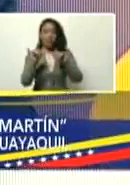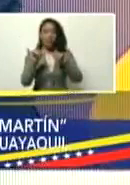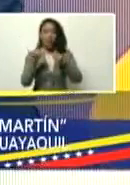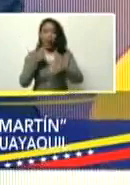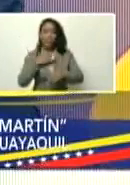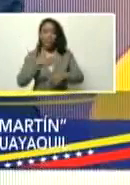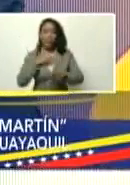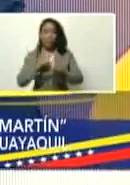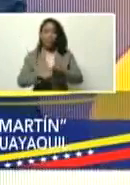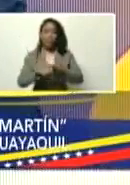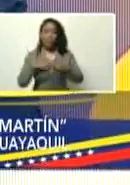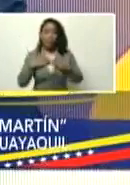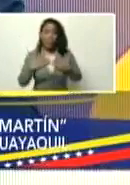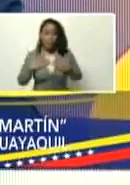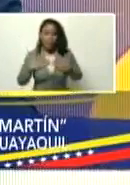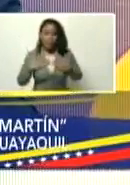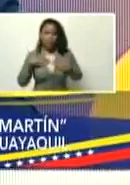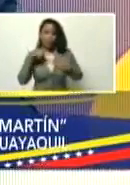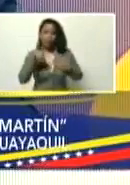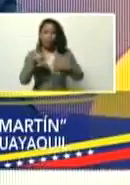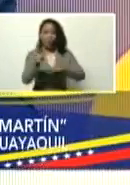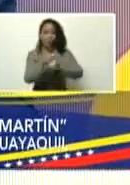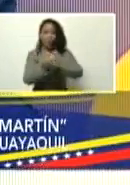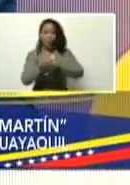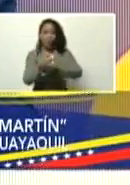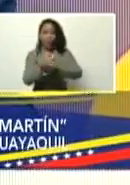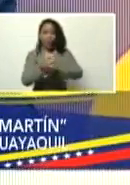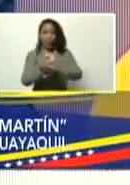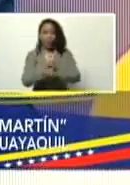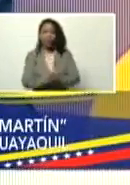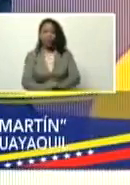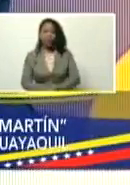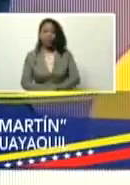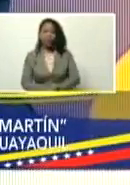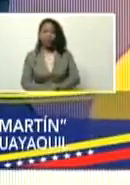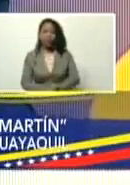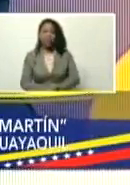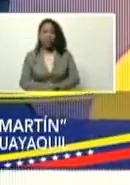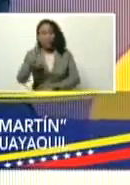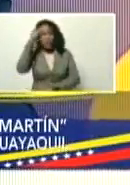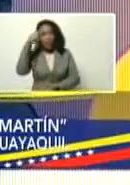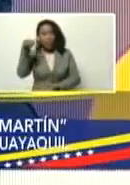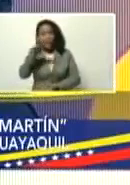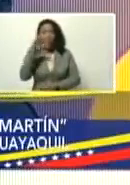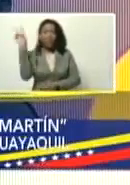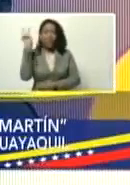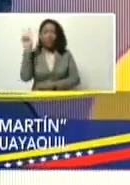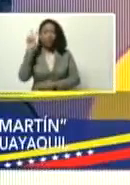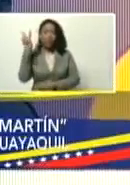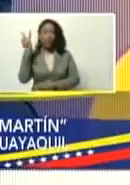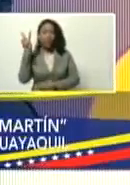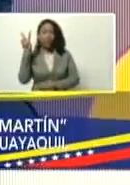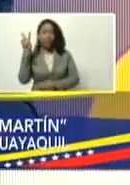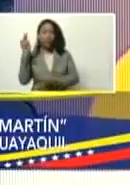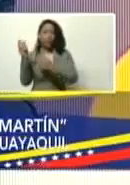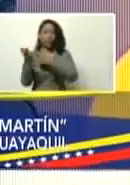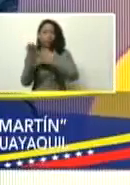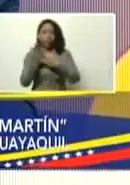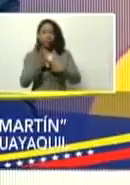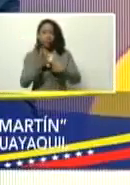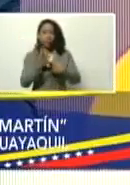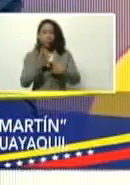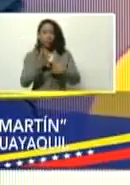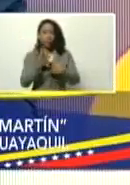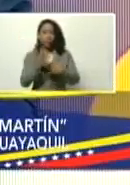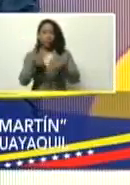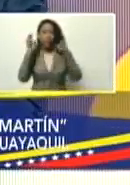a mí, a su gobierno y al pueblo venezolano. ¿Cómo nos ha recibido? En el